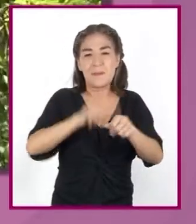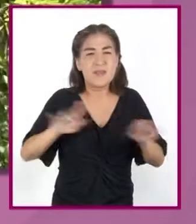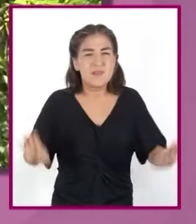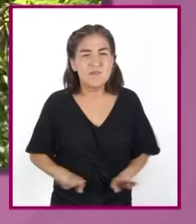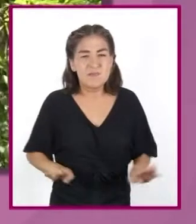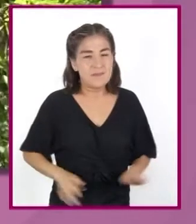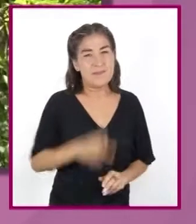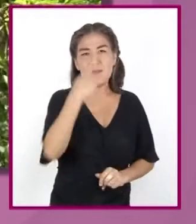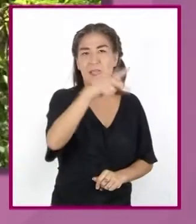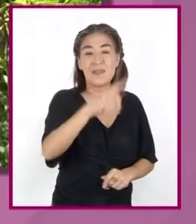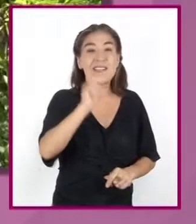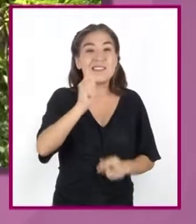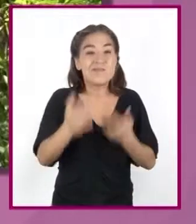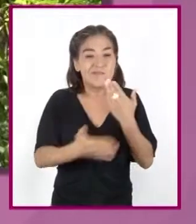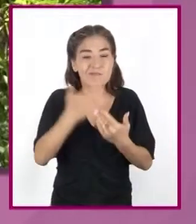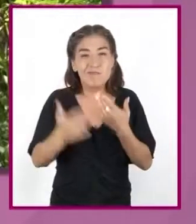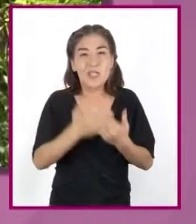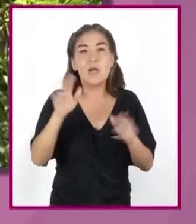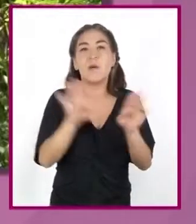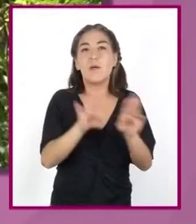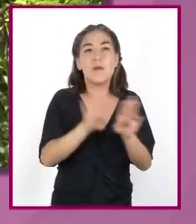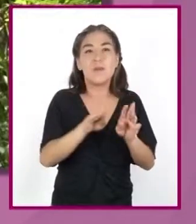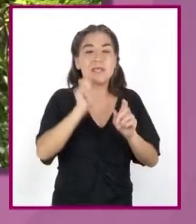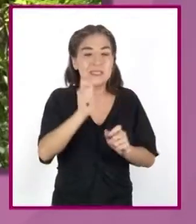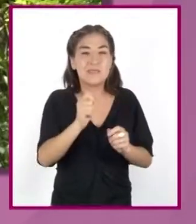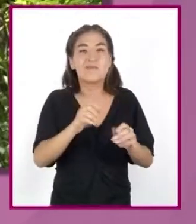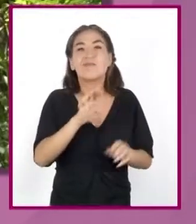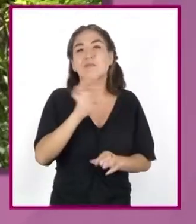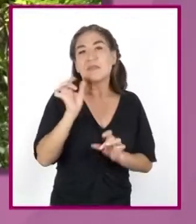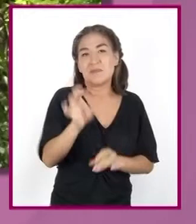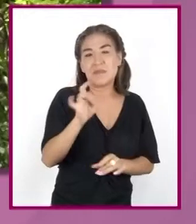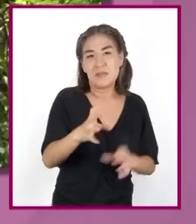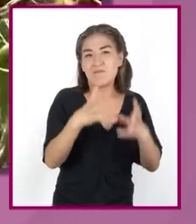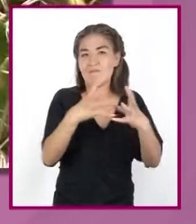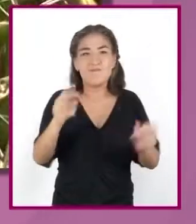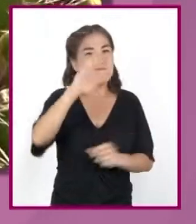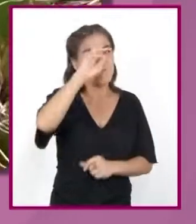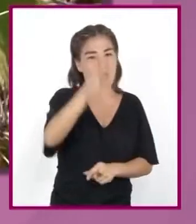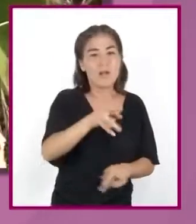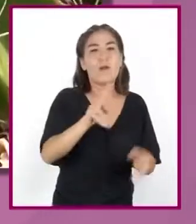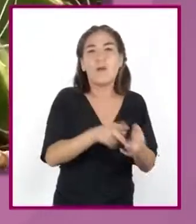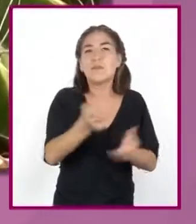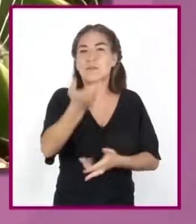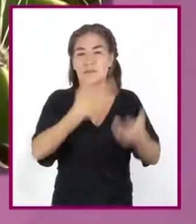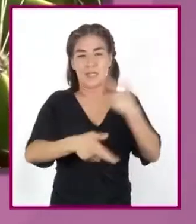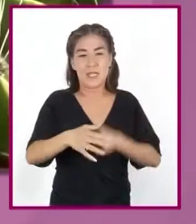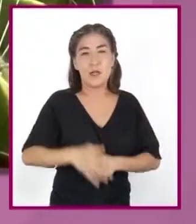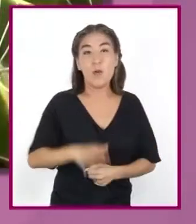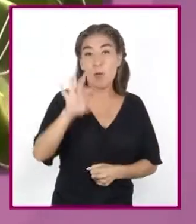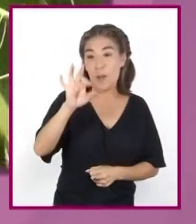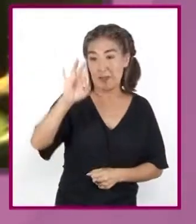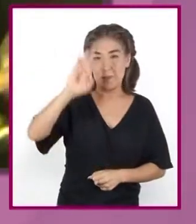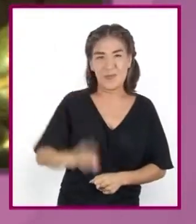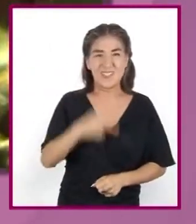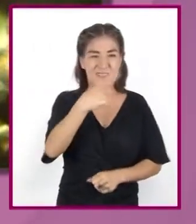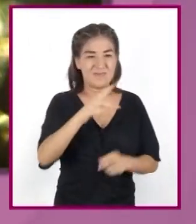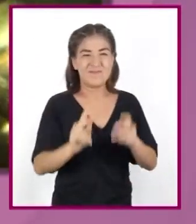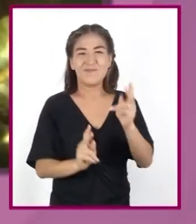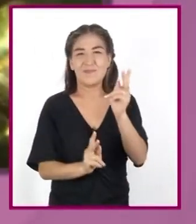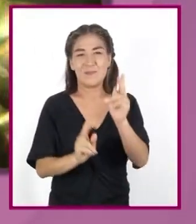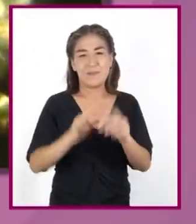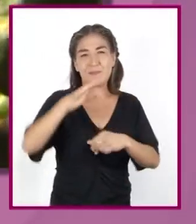son endémicas, es decir, que su distribución está restringida a nuestro país. Casi el 40% de los cactus,